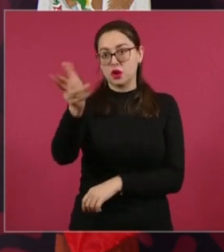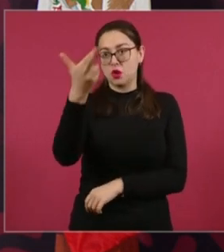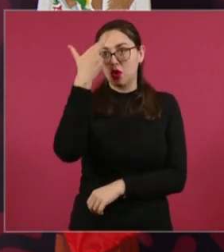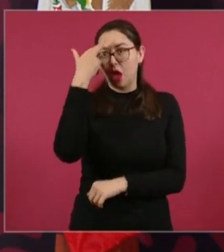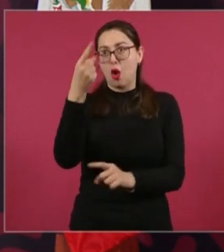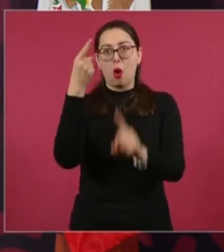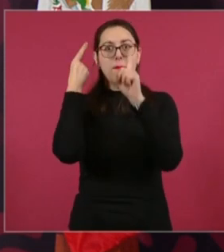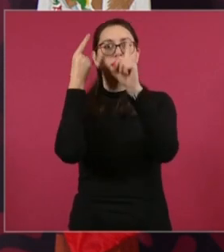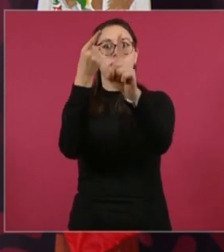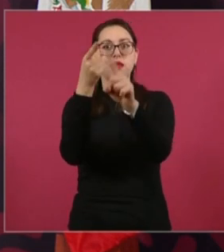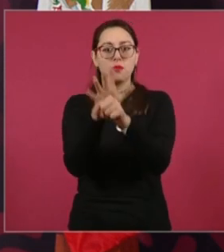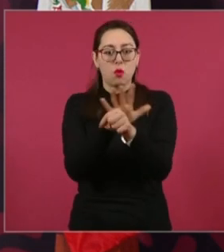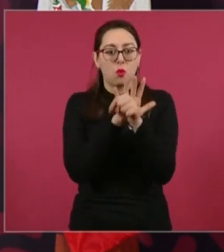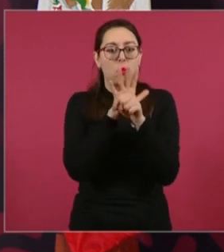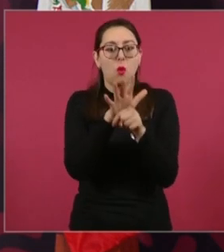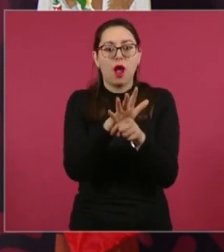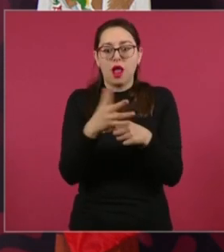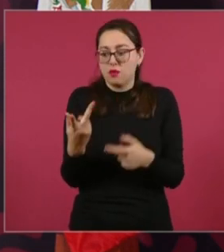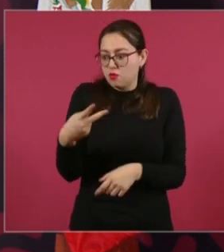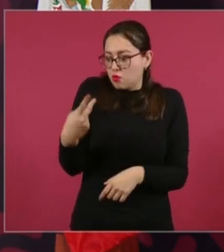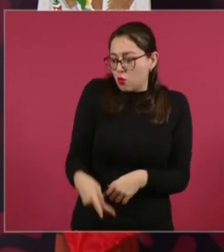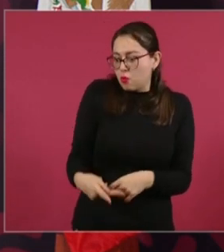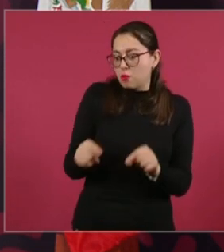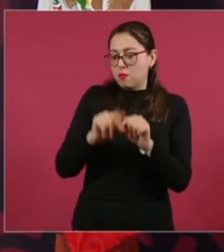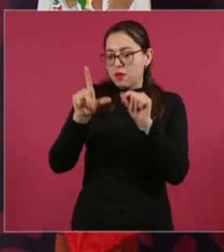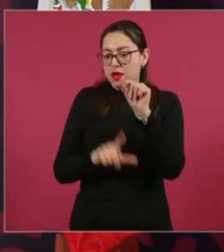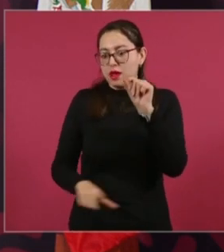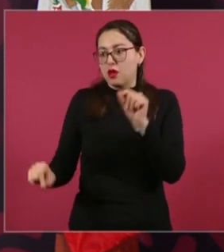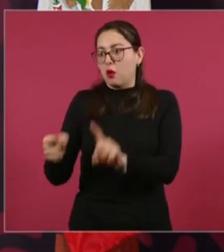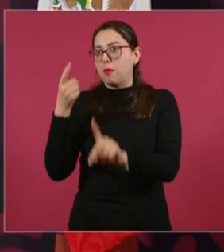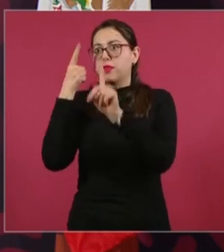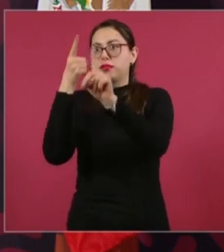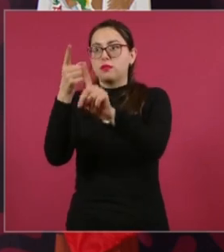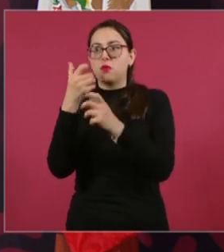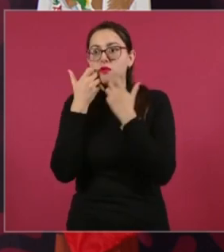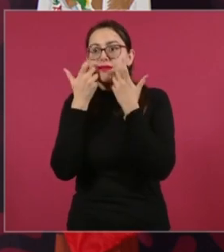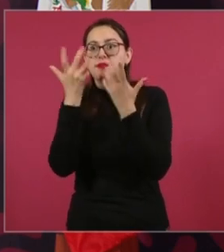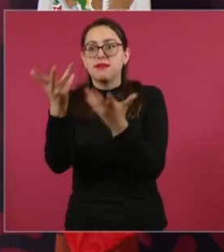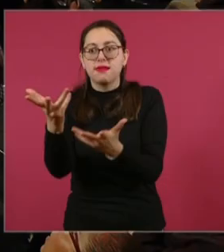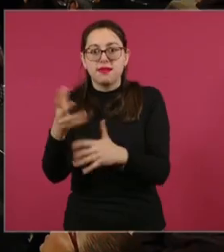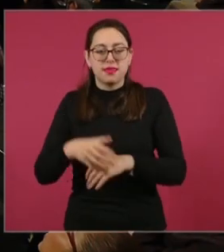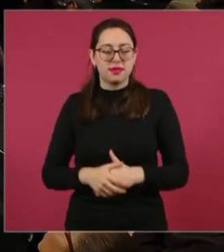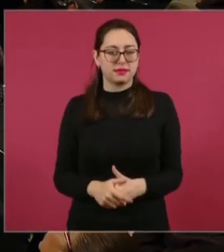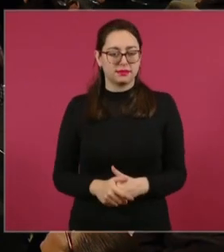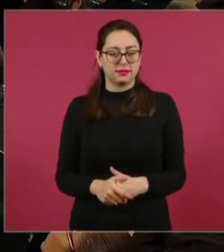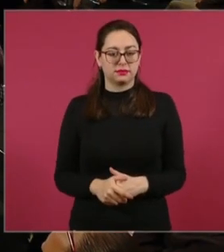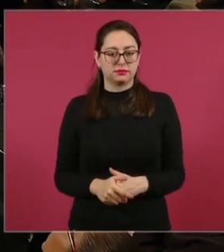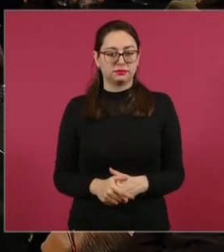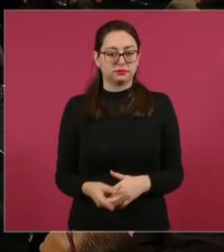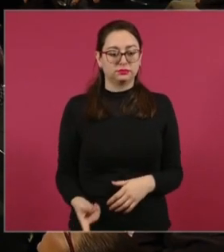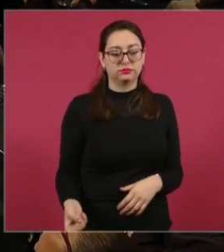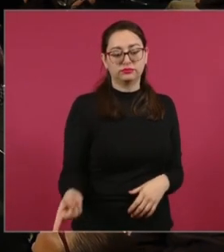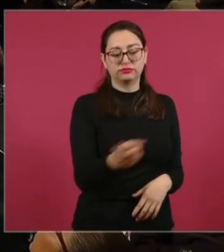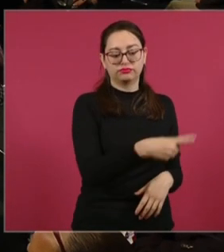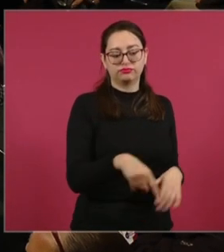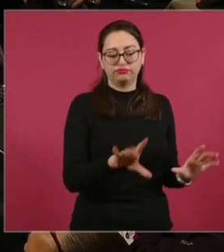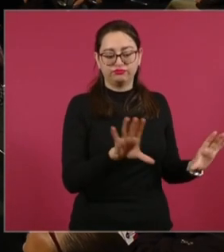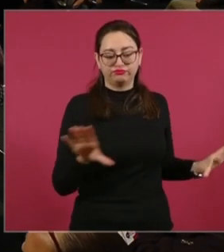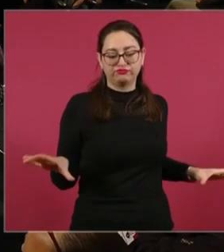ese era el espíritu, era la letra de la Constitución. ¿Qué hicieron los tecnócratas corruptos?